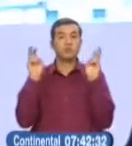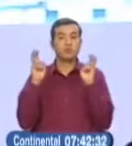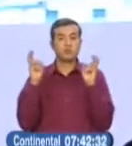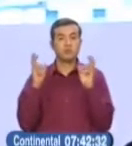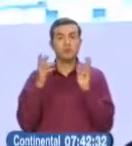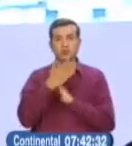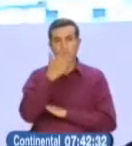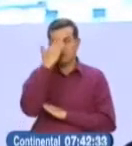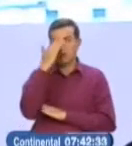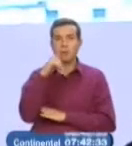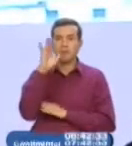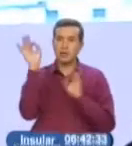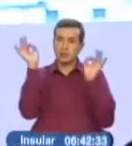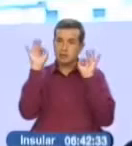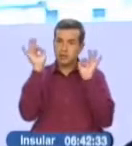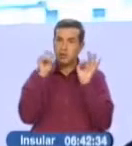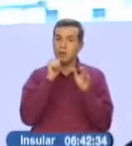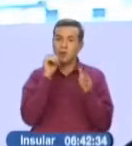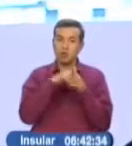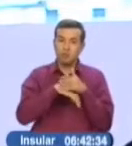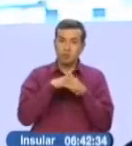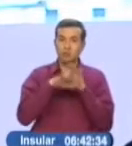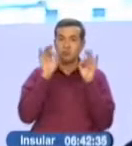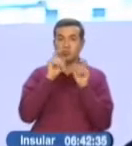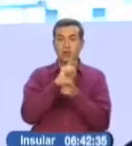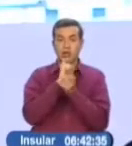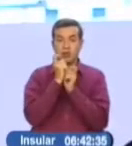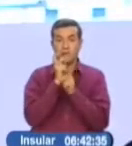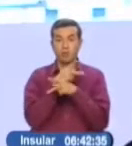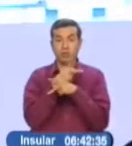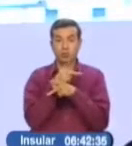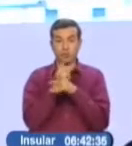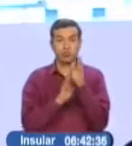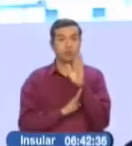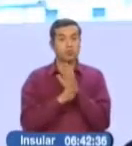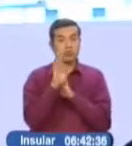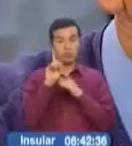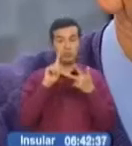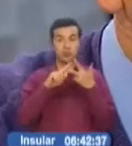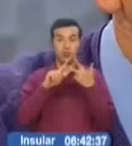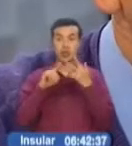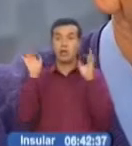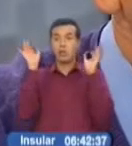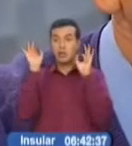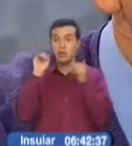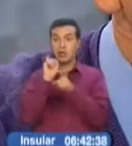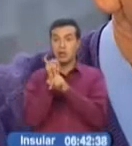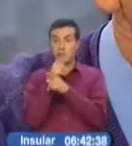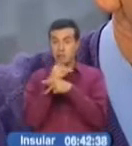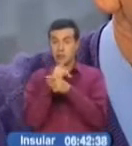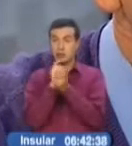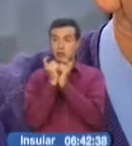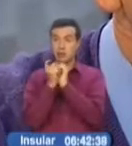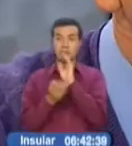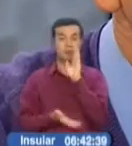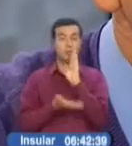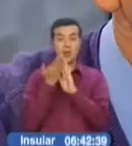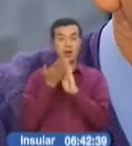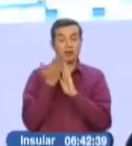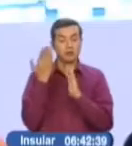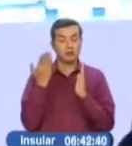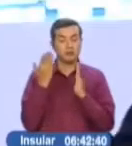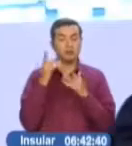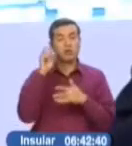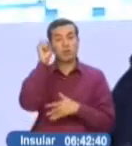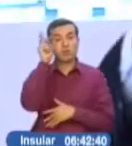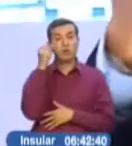la generación de energía eléctrica, que implica un cambio de la matriz productiva, de la matriz energética, pero a su vez, digamos, desde el otro punto de